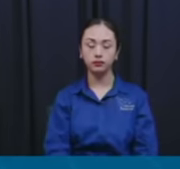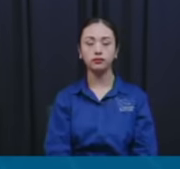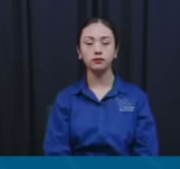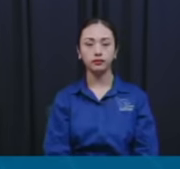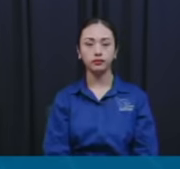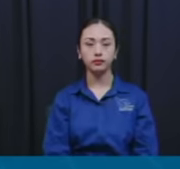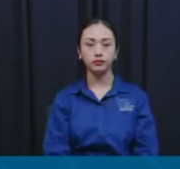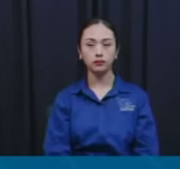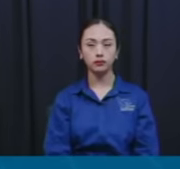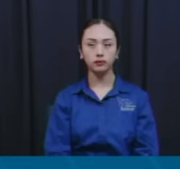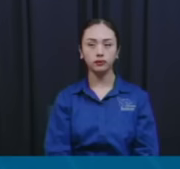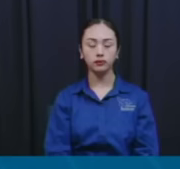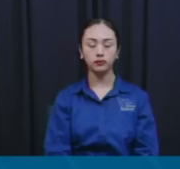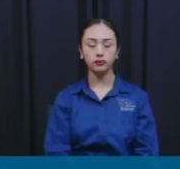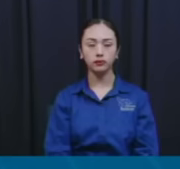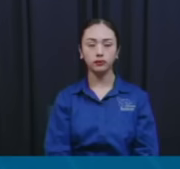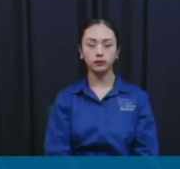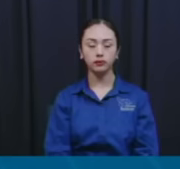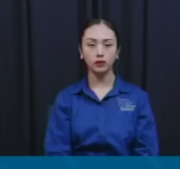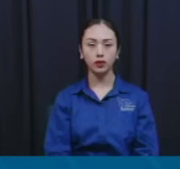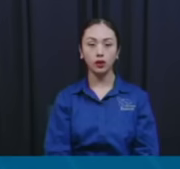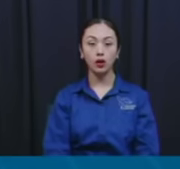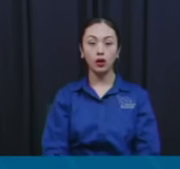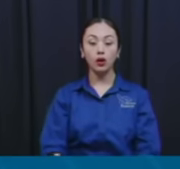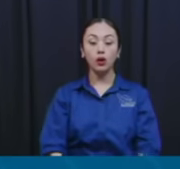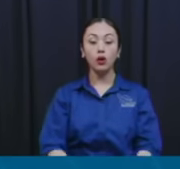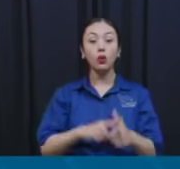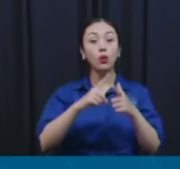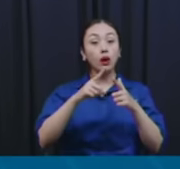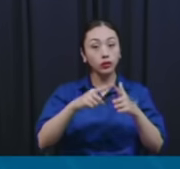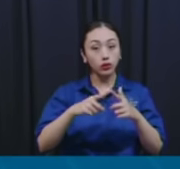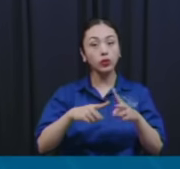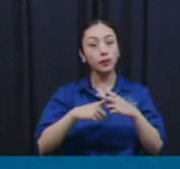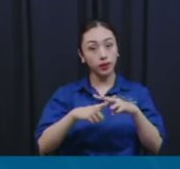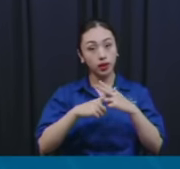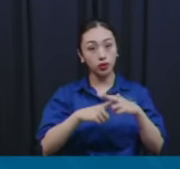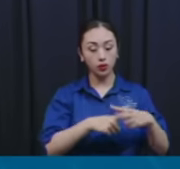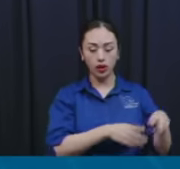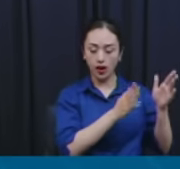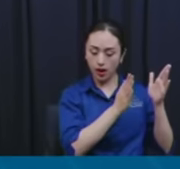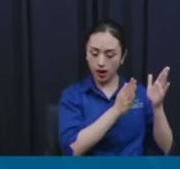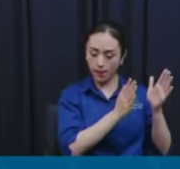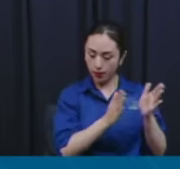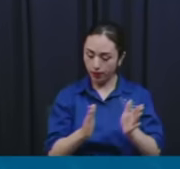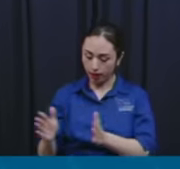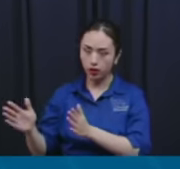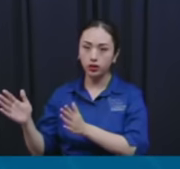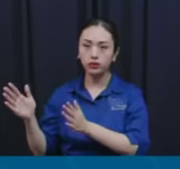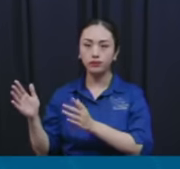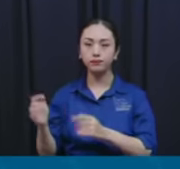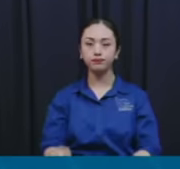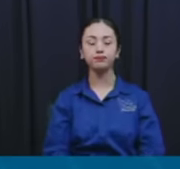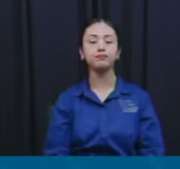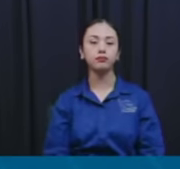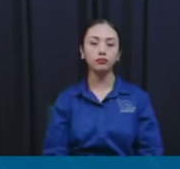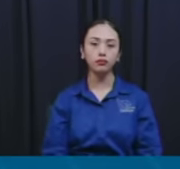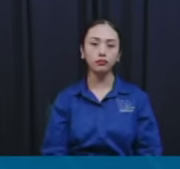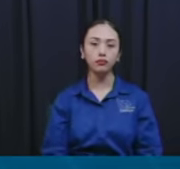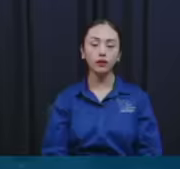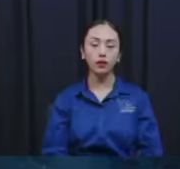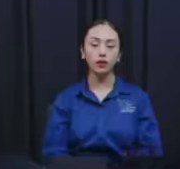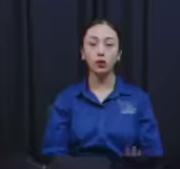entrenando Cuando alguien empiezan a entrenarlo alguno hace ejercicio aquí de esos Sí